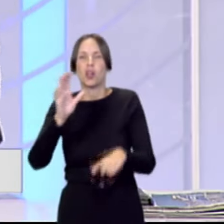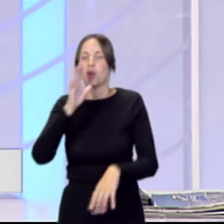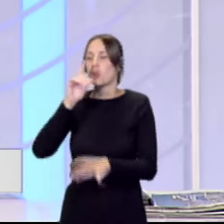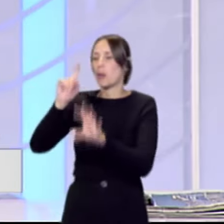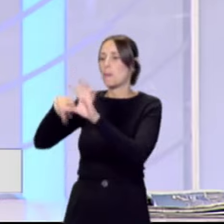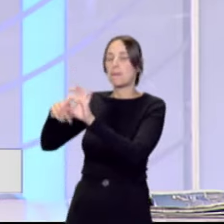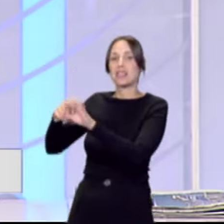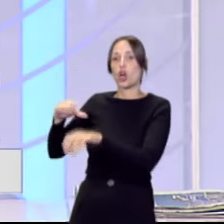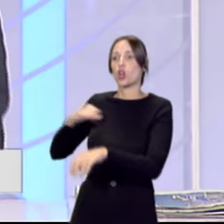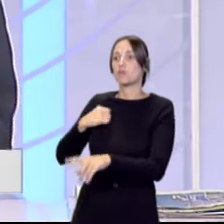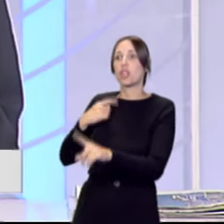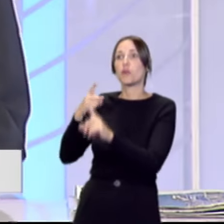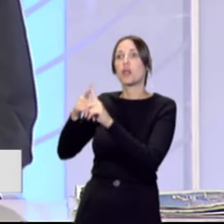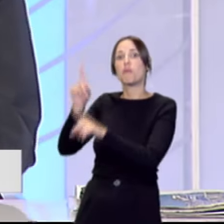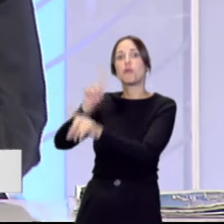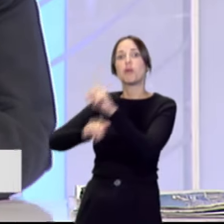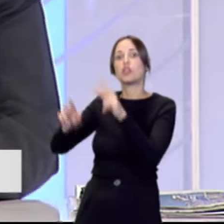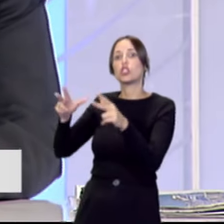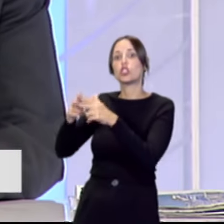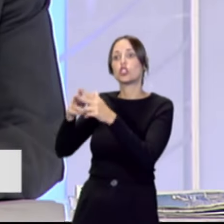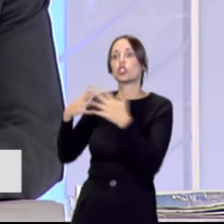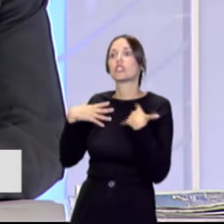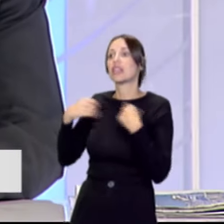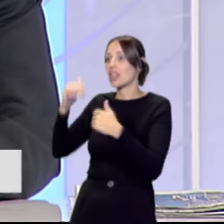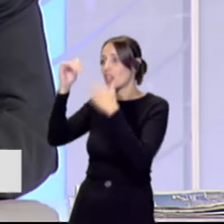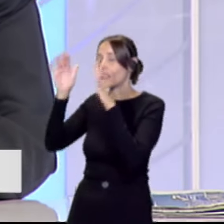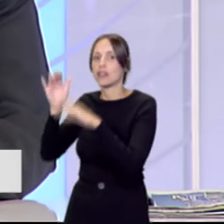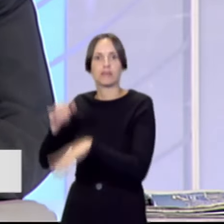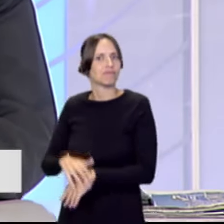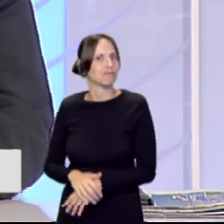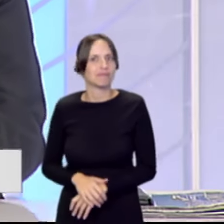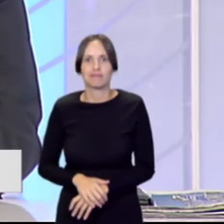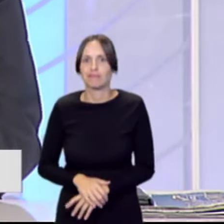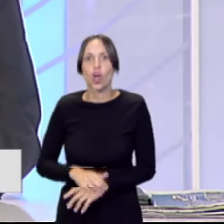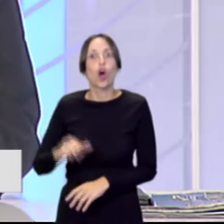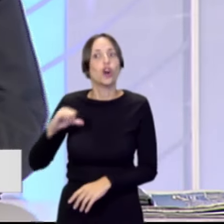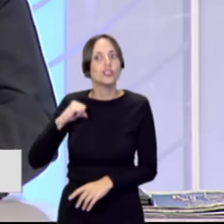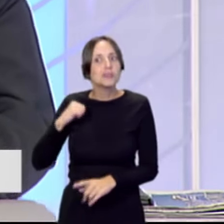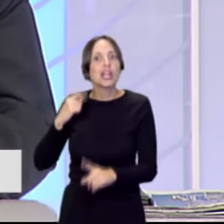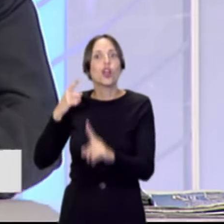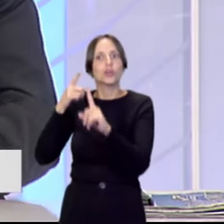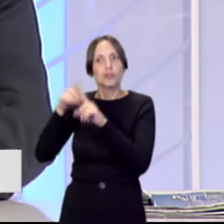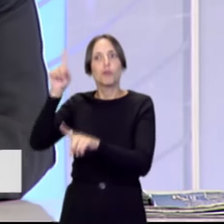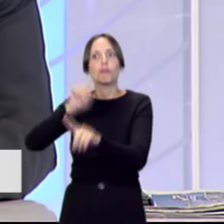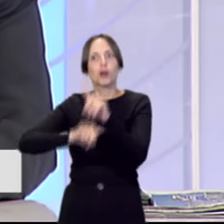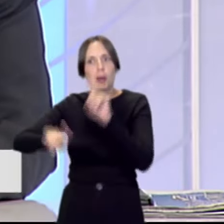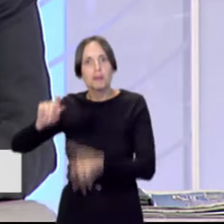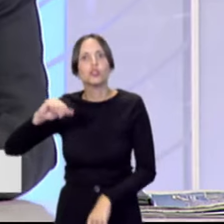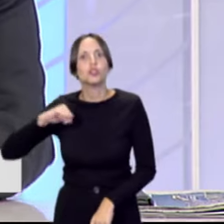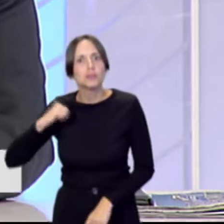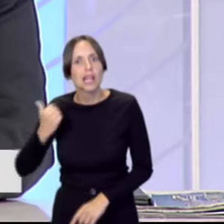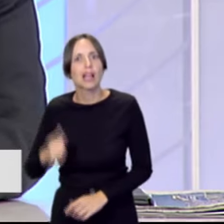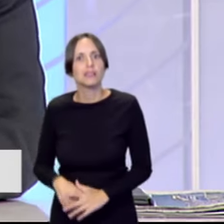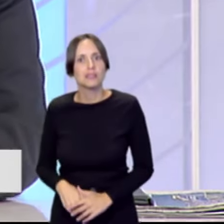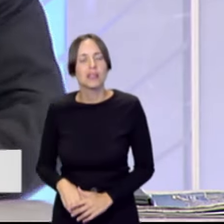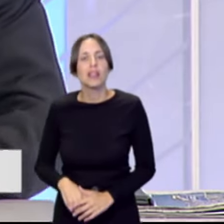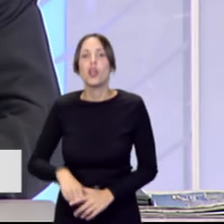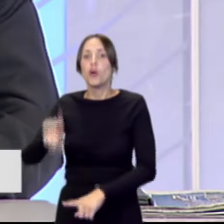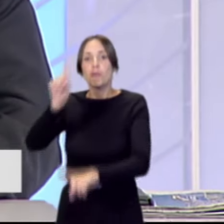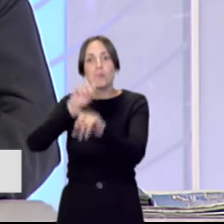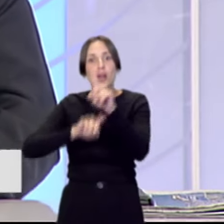problemas sociosanitarios, está planteada para atender problemas hospitalarios. Y al final, el verdadero drama es porque hay 600 camas ocupadas,